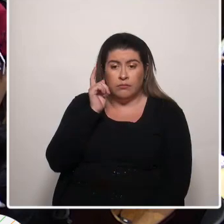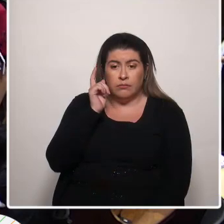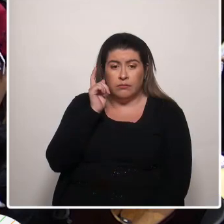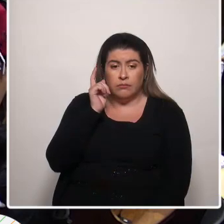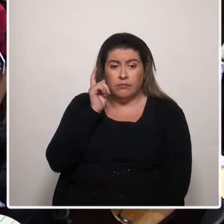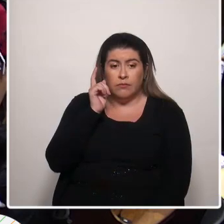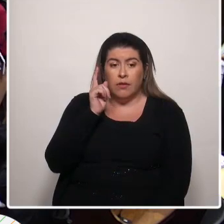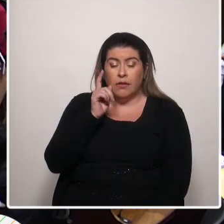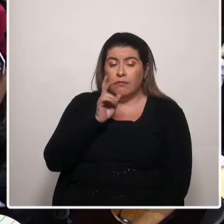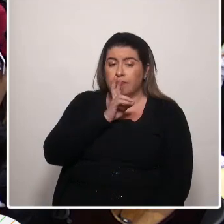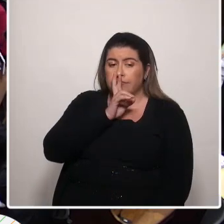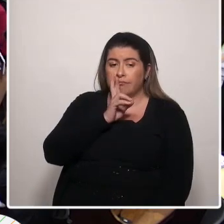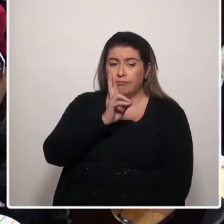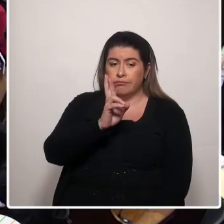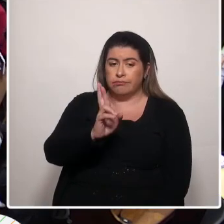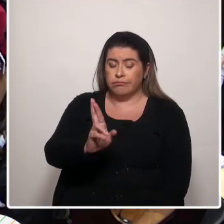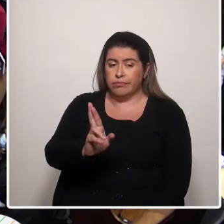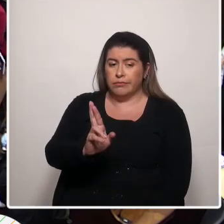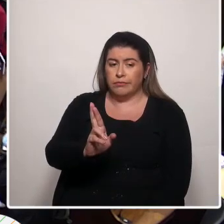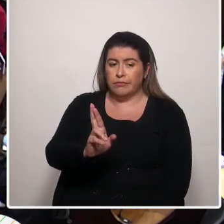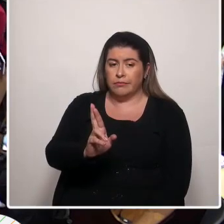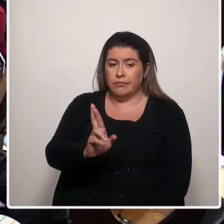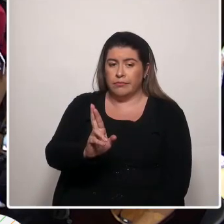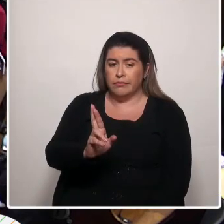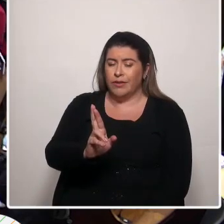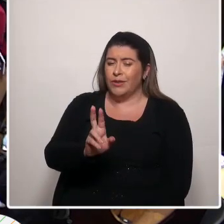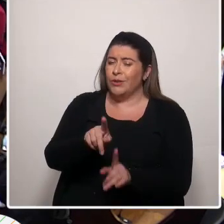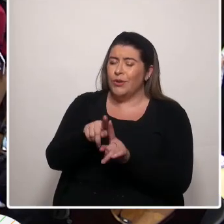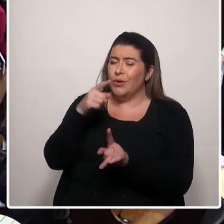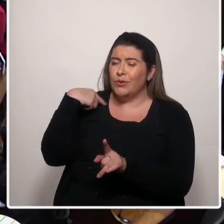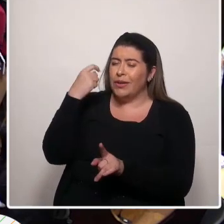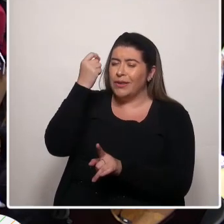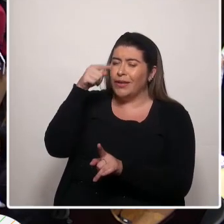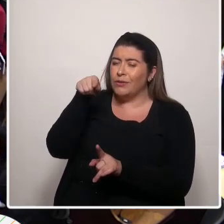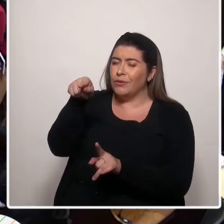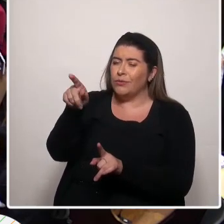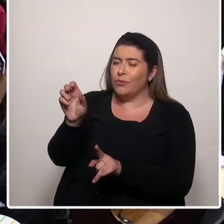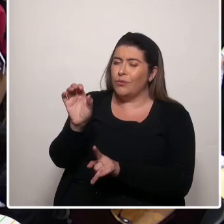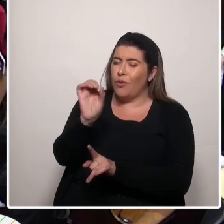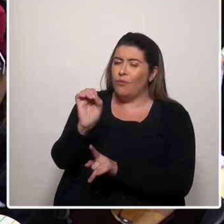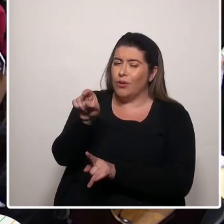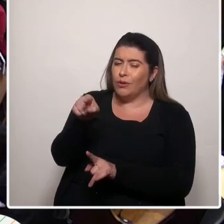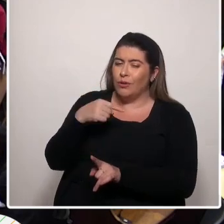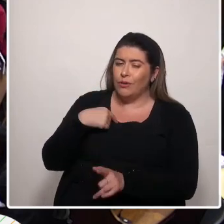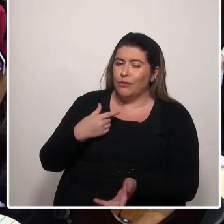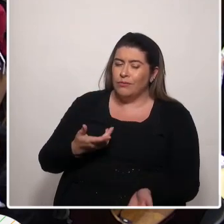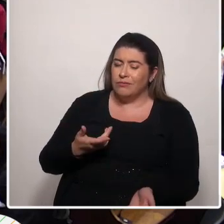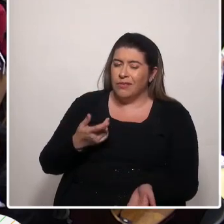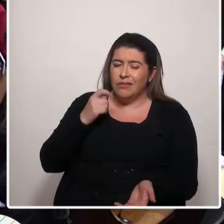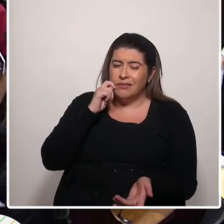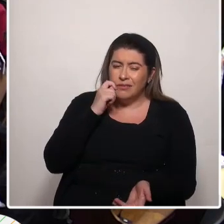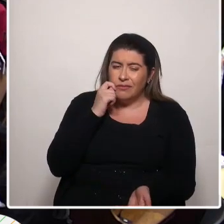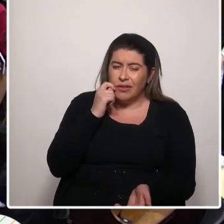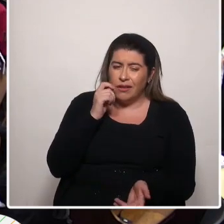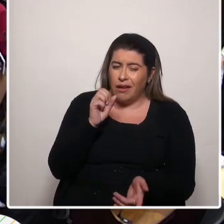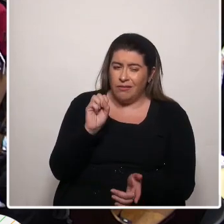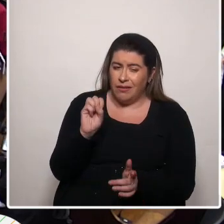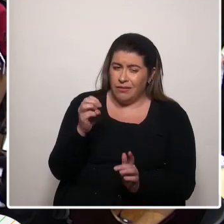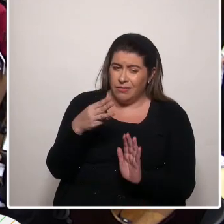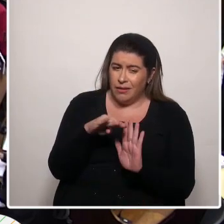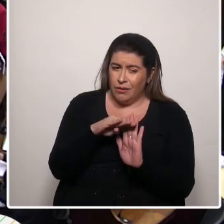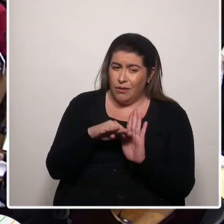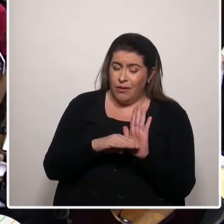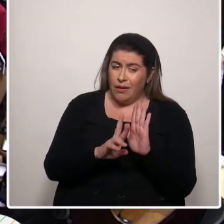debo contestarle que no comparto su interpretación. Usted se refiere al artículo 3º